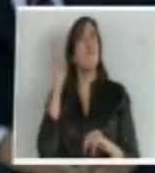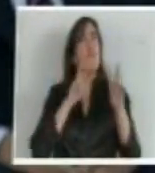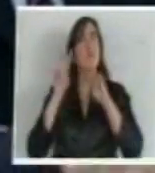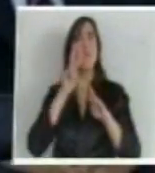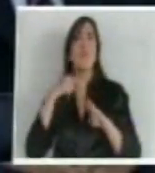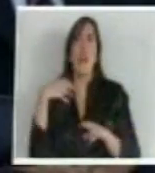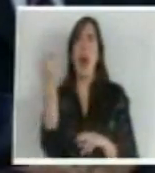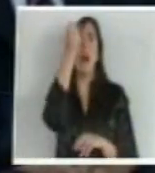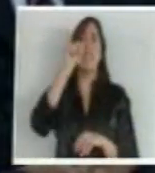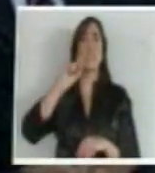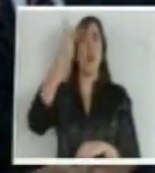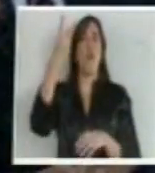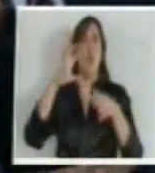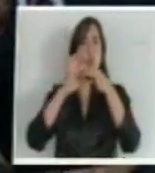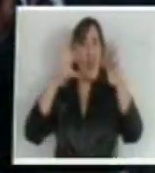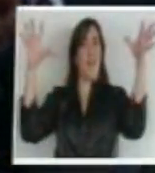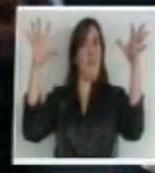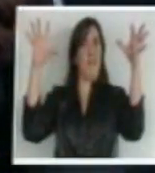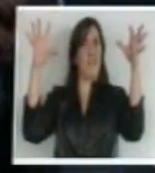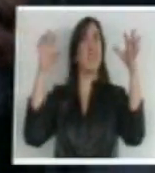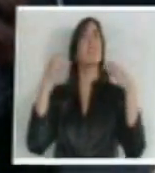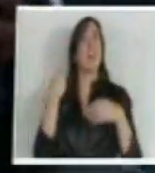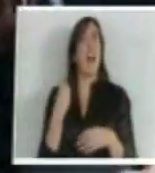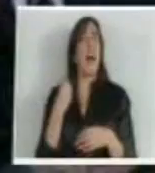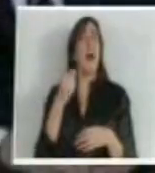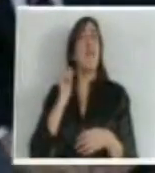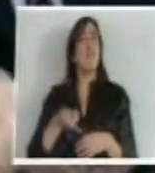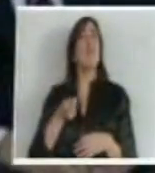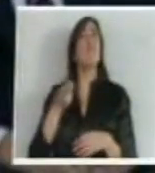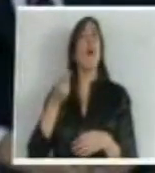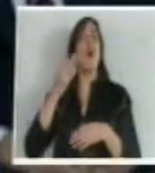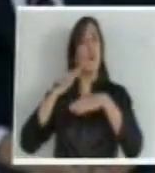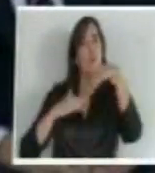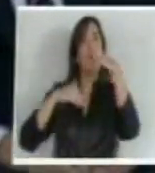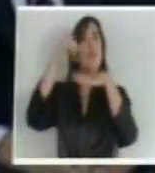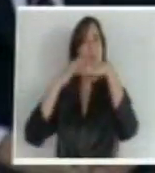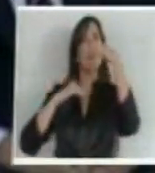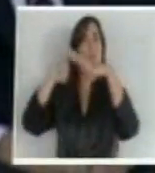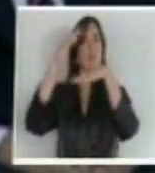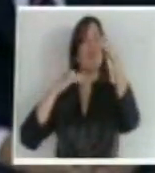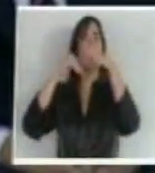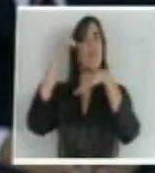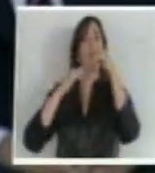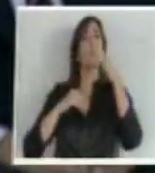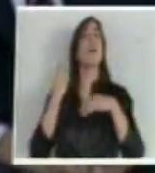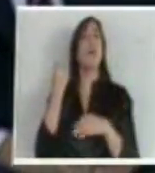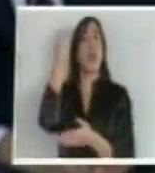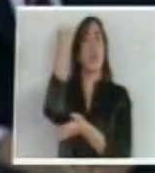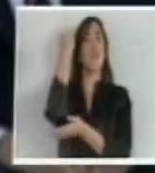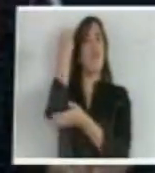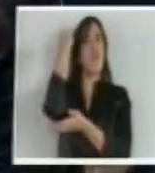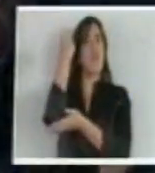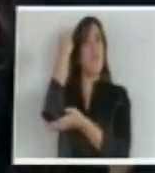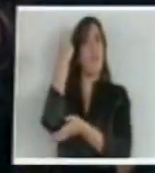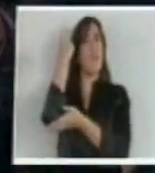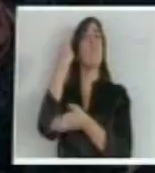independencia, esa a la que recién José hablaba y que es la construcción de una economía que